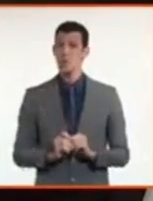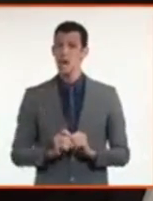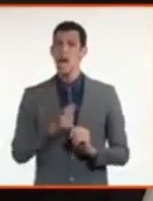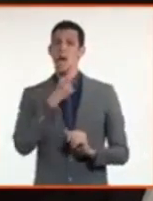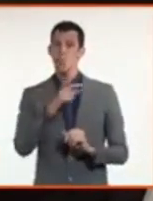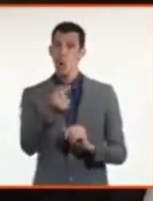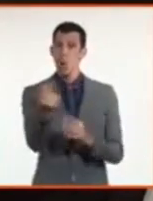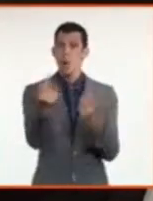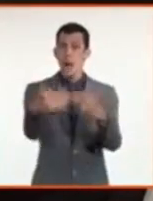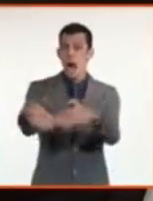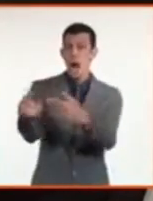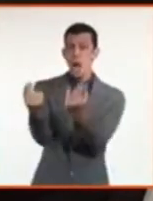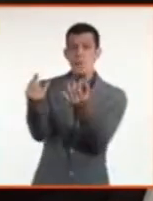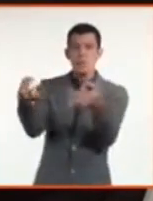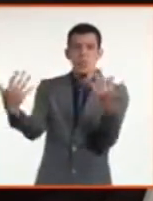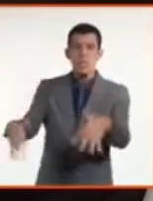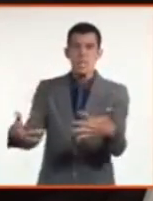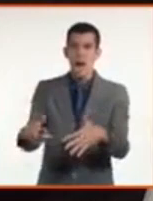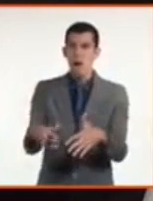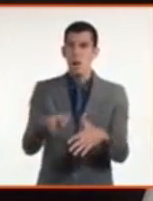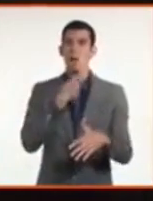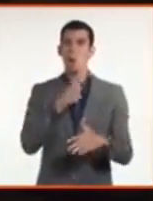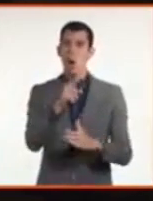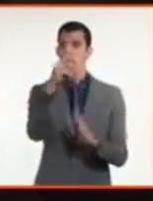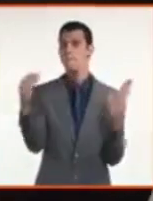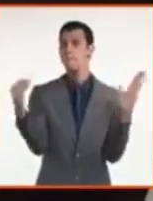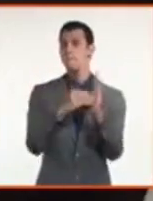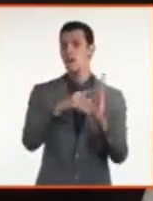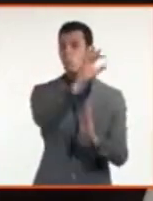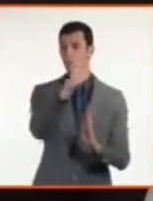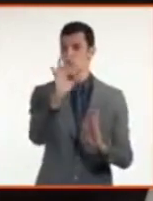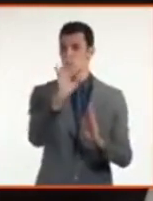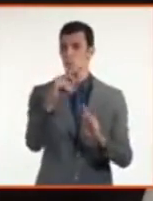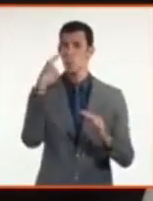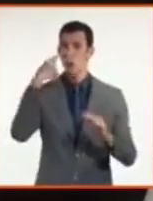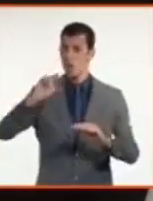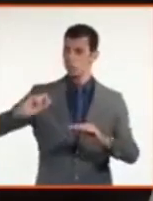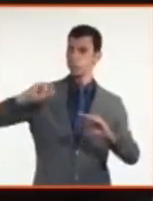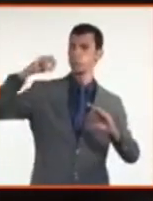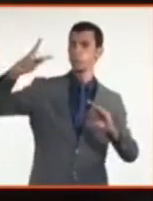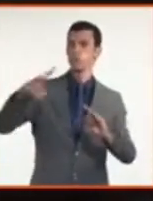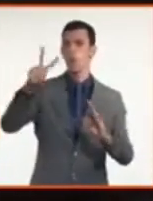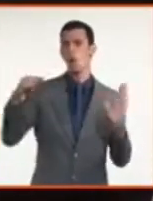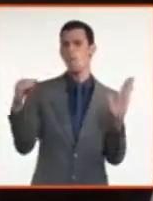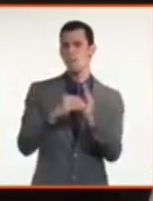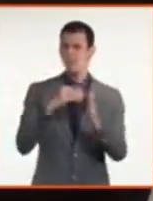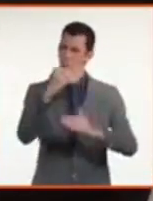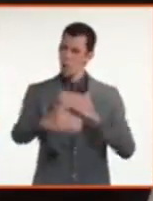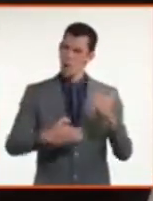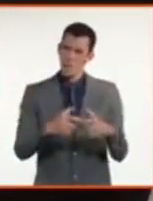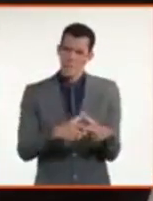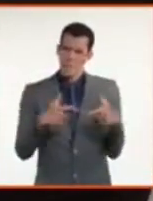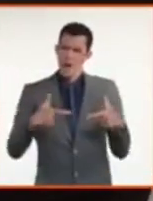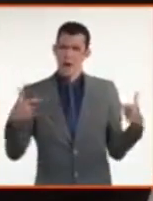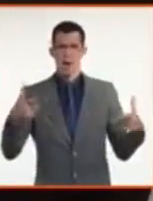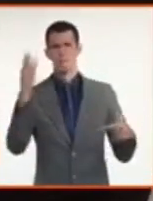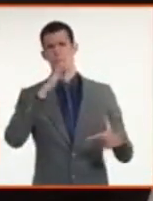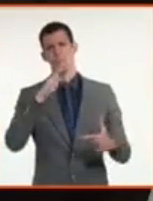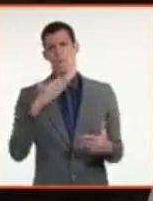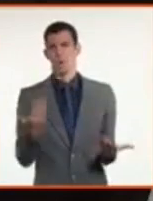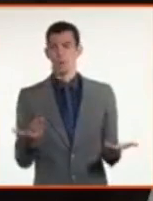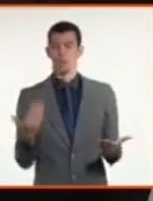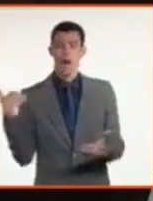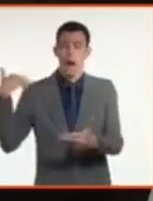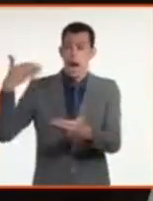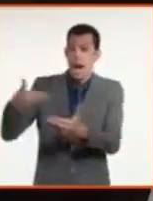2000 y otro decía poros por parte del estado el dólar a 120 que lo único que ha traído hasta ahora es que se ha disparado